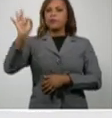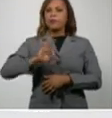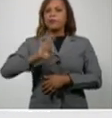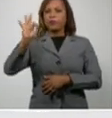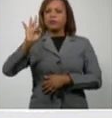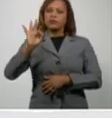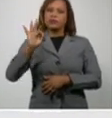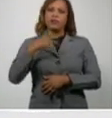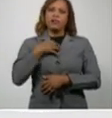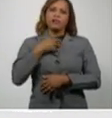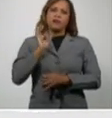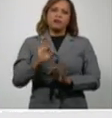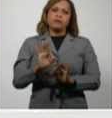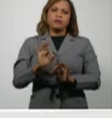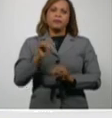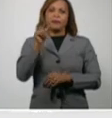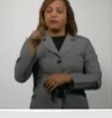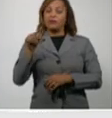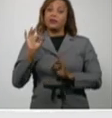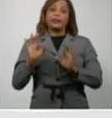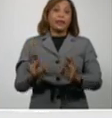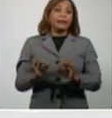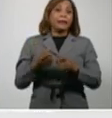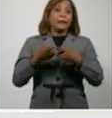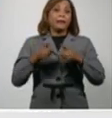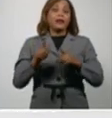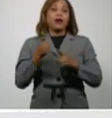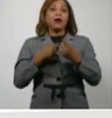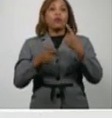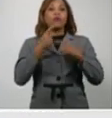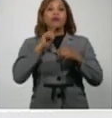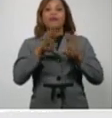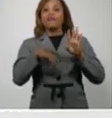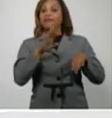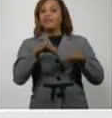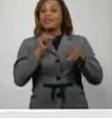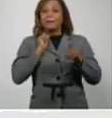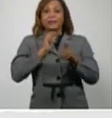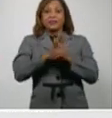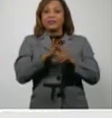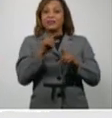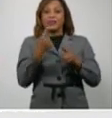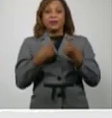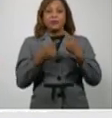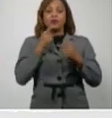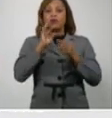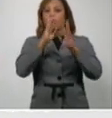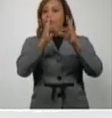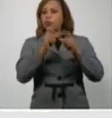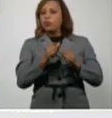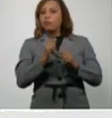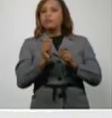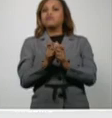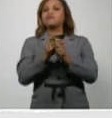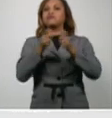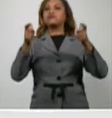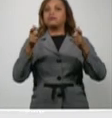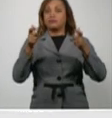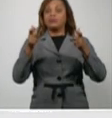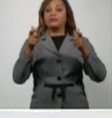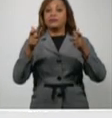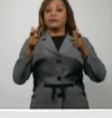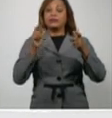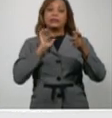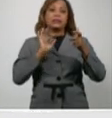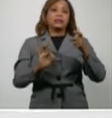55% de casos asintomáticos, y que en una oportunidad al principio el número era más elevado, era